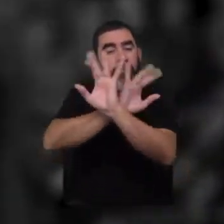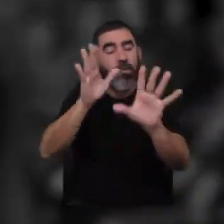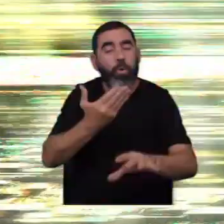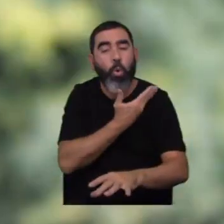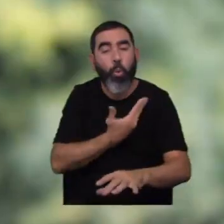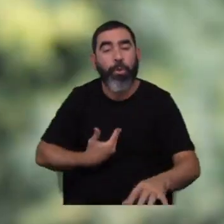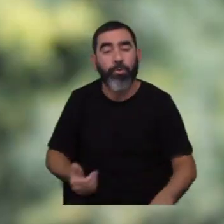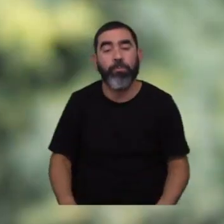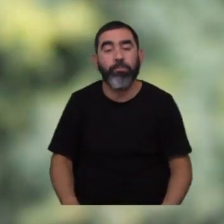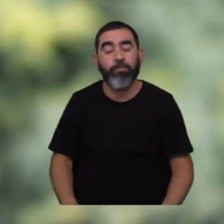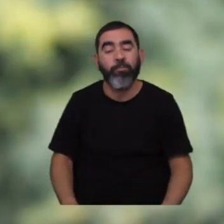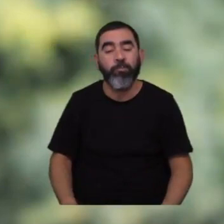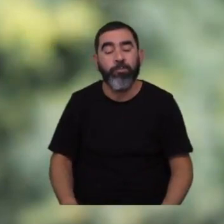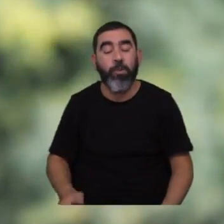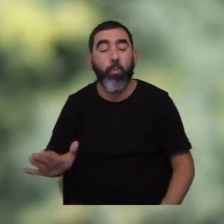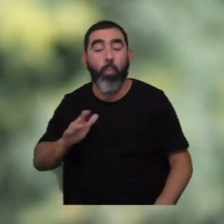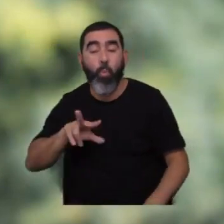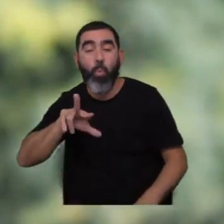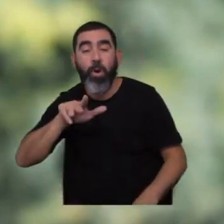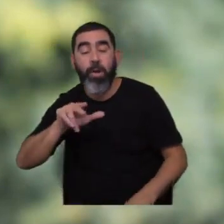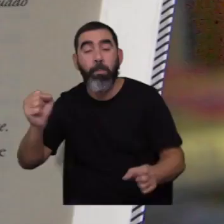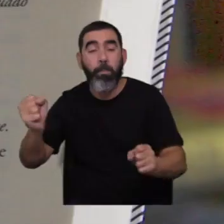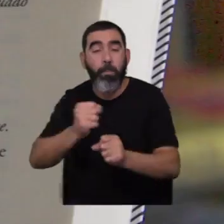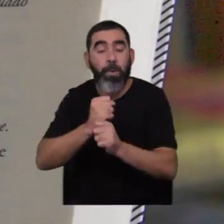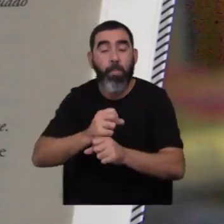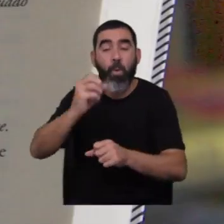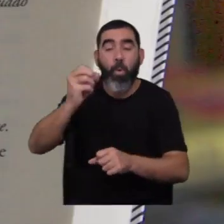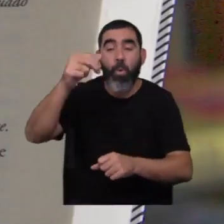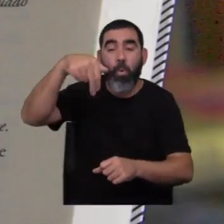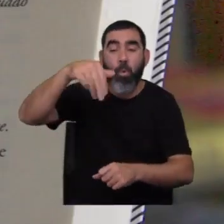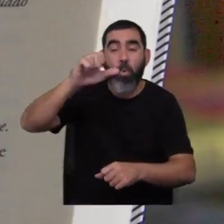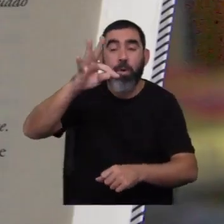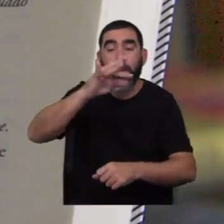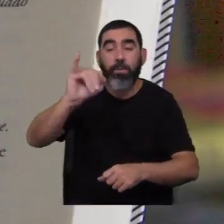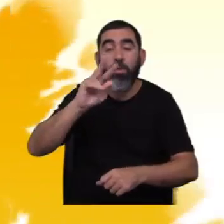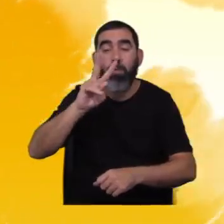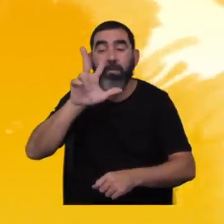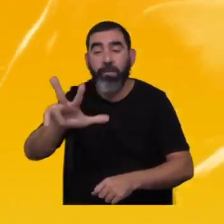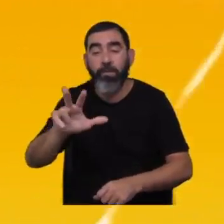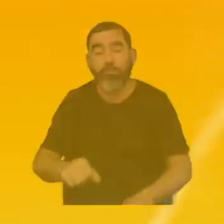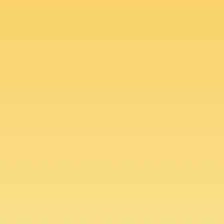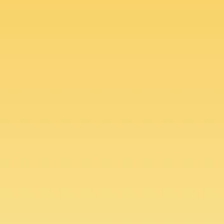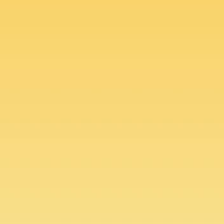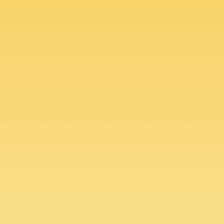gobierno. Las chicas doradas fue el premio Onetti de narrativa de 2023.